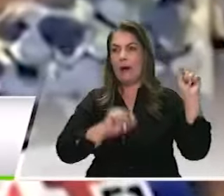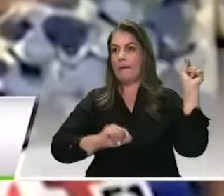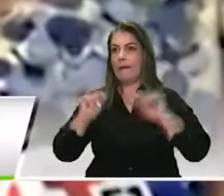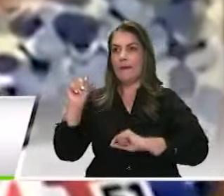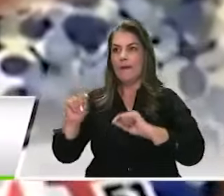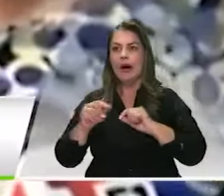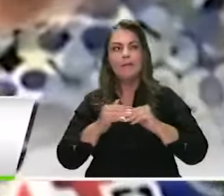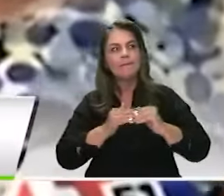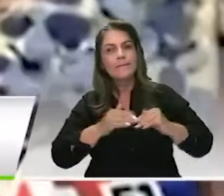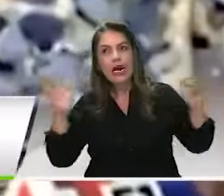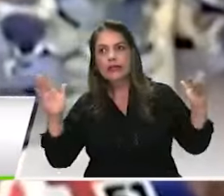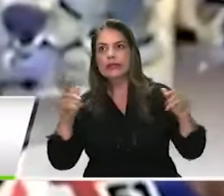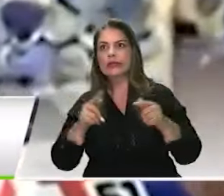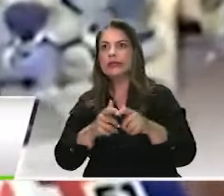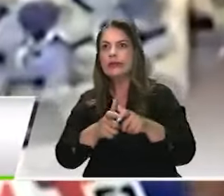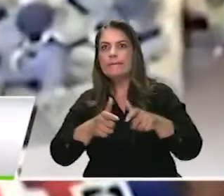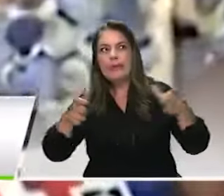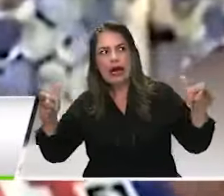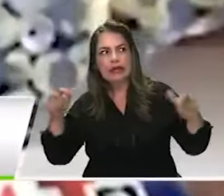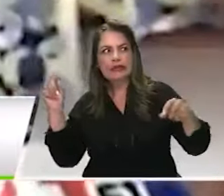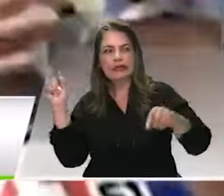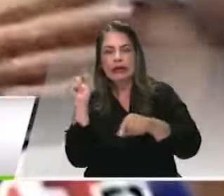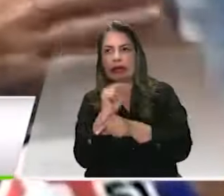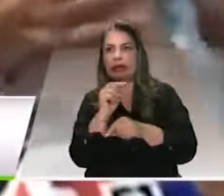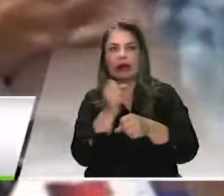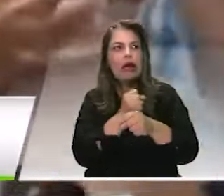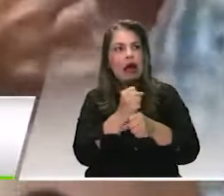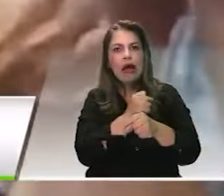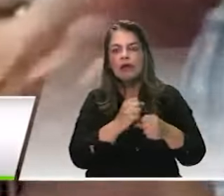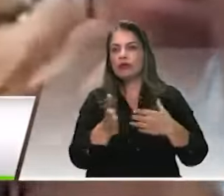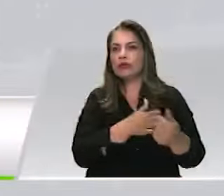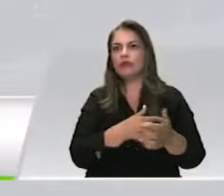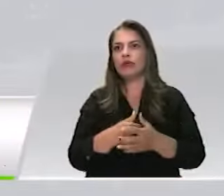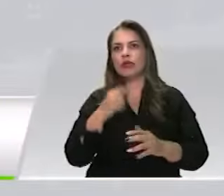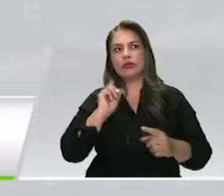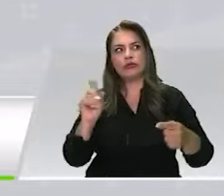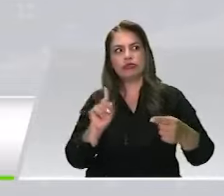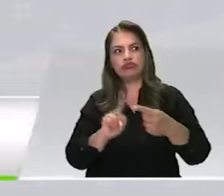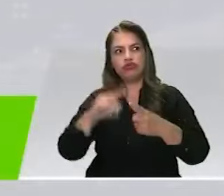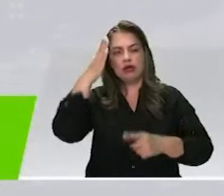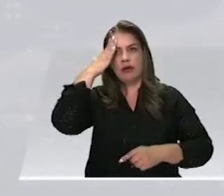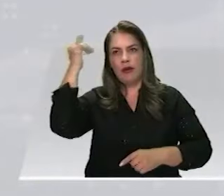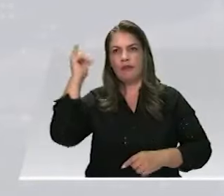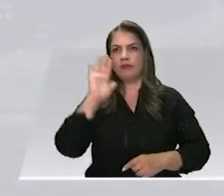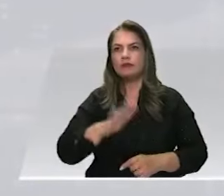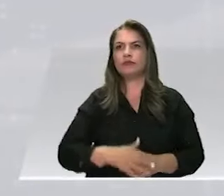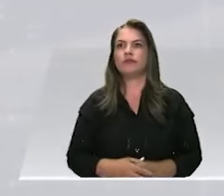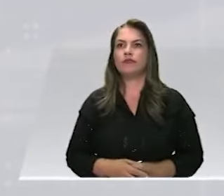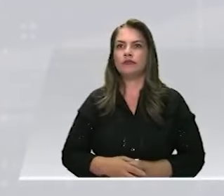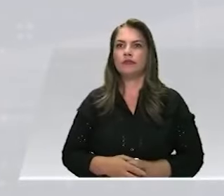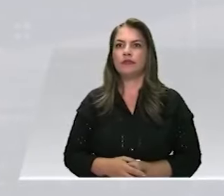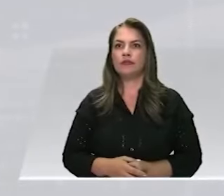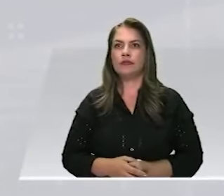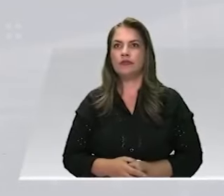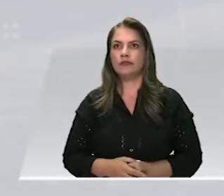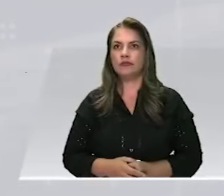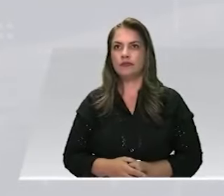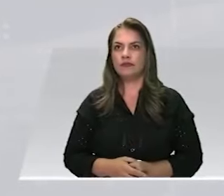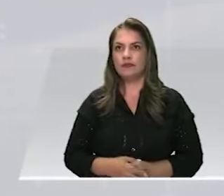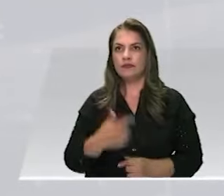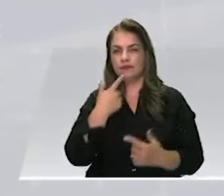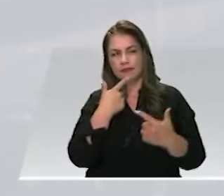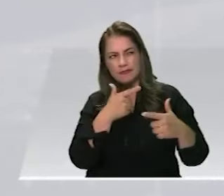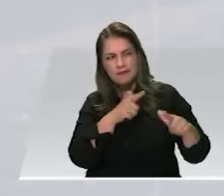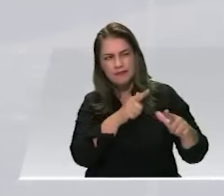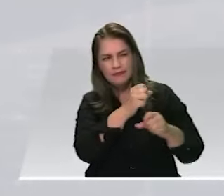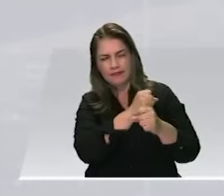y a pesar de las críticas por su edad resaltan su recorrido académico burlarse de a joris por su edad es